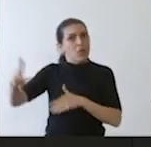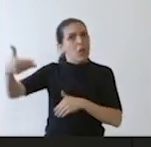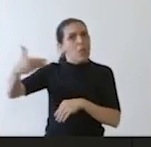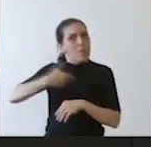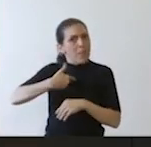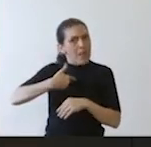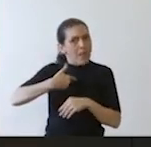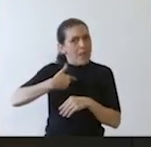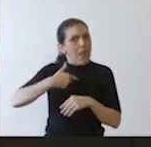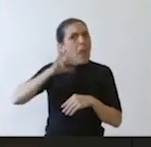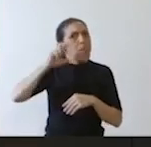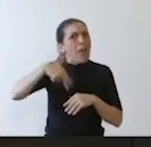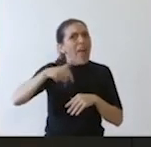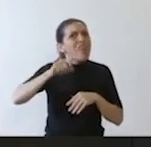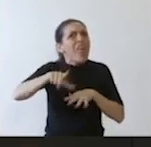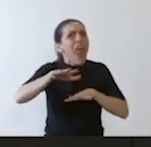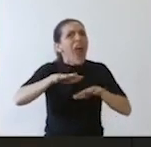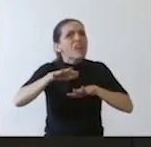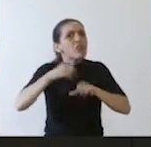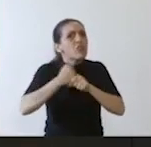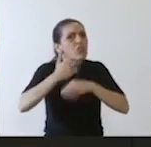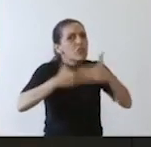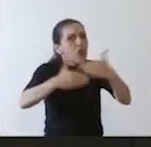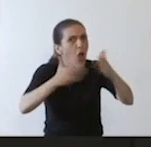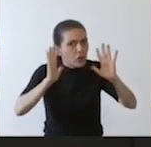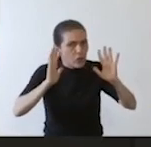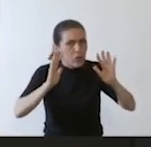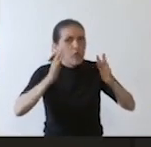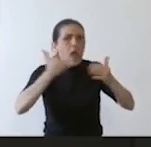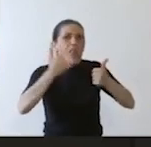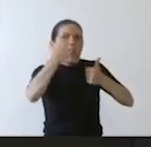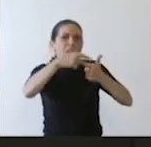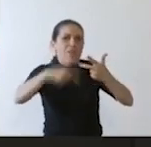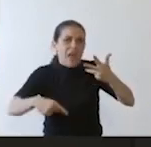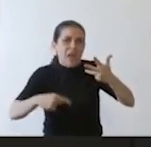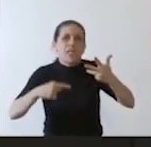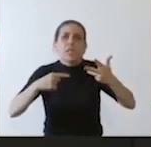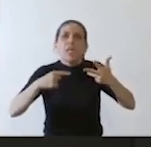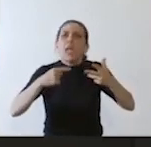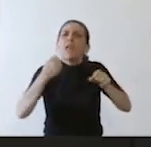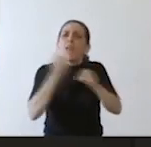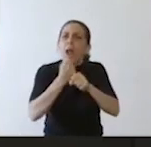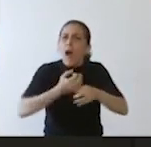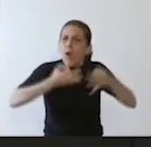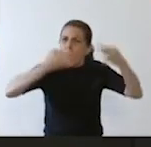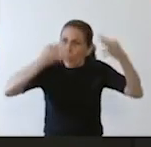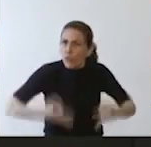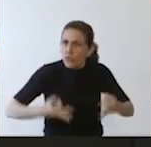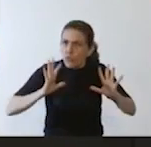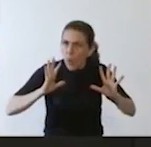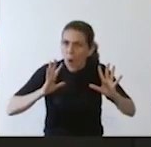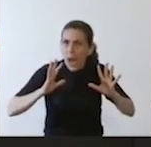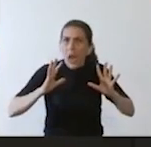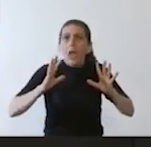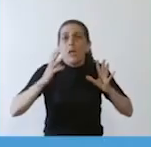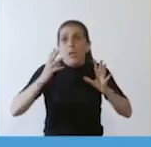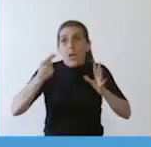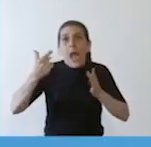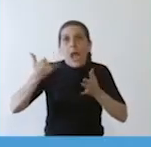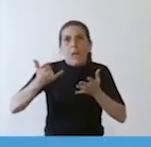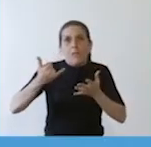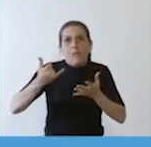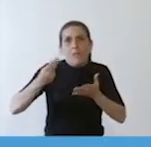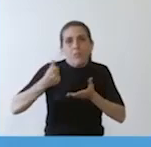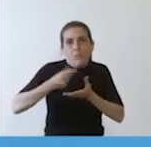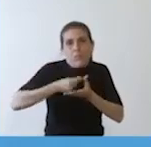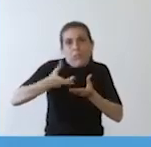generar, digamos, un plan de acción con diferentes escenarios y con, por supuesto, acciones concretas y el impacto presupuestario que eso tiene, y en ese